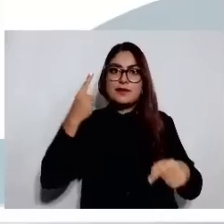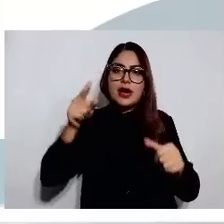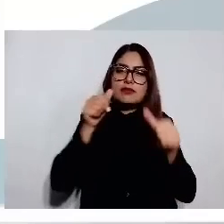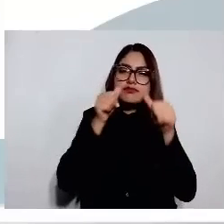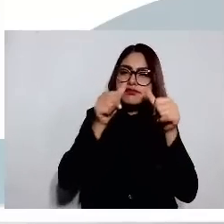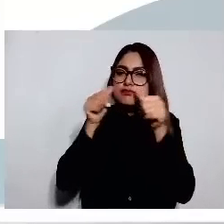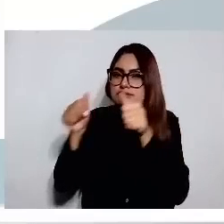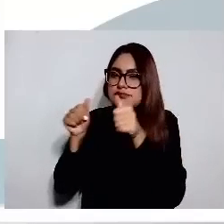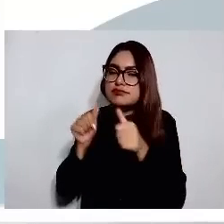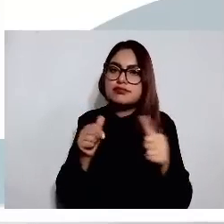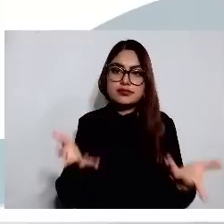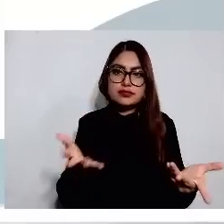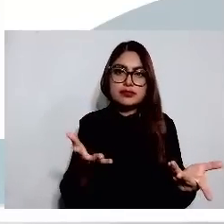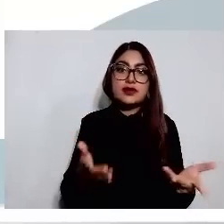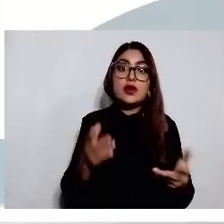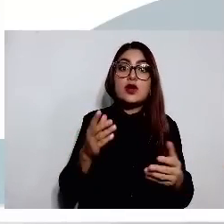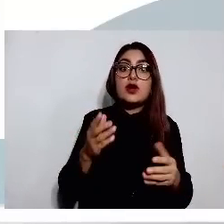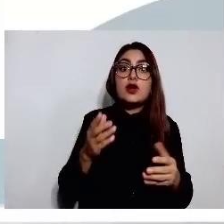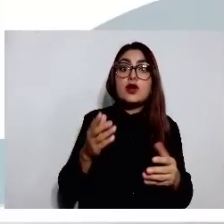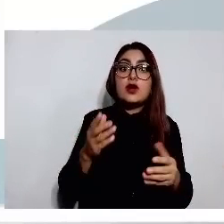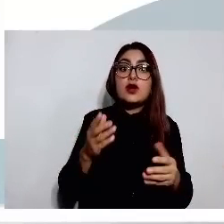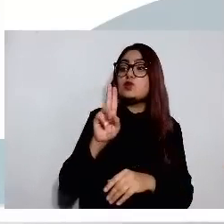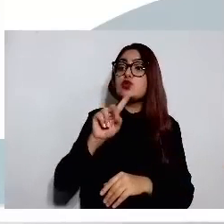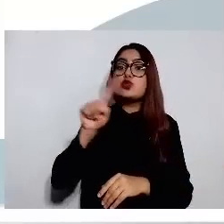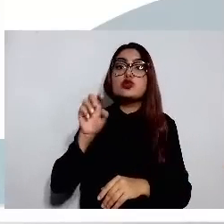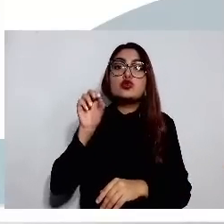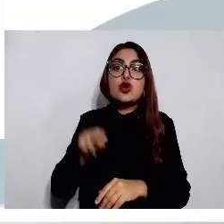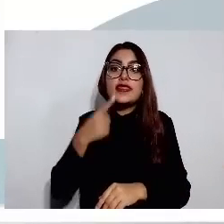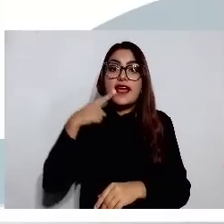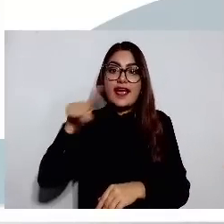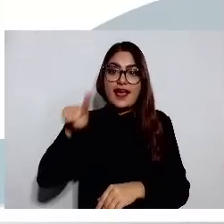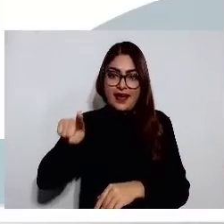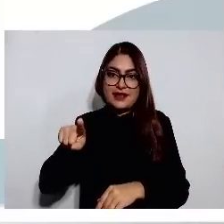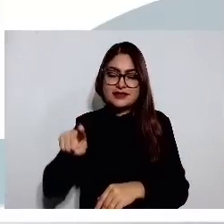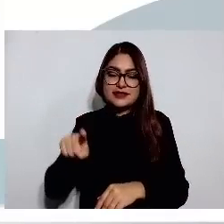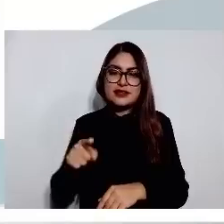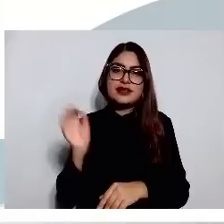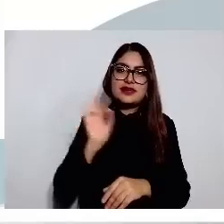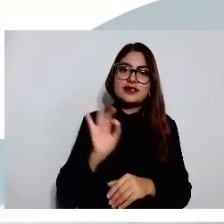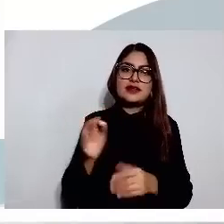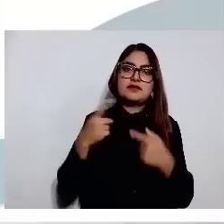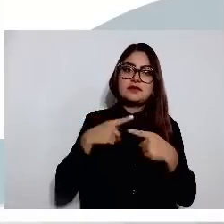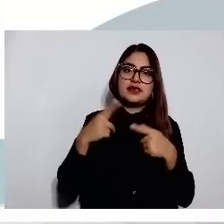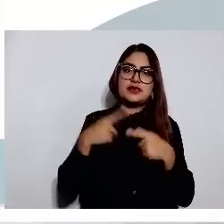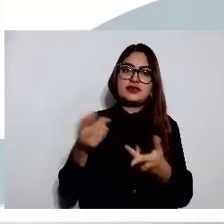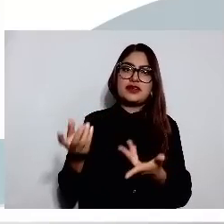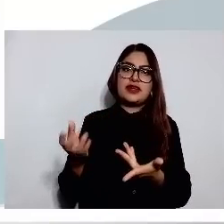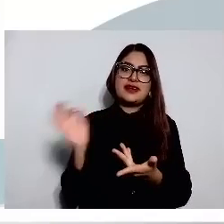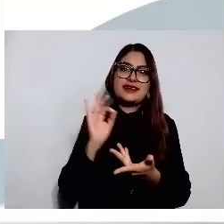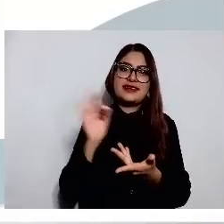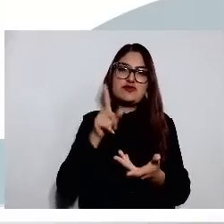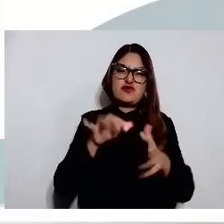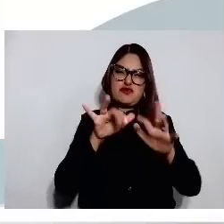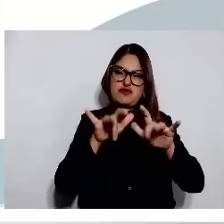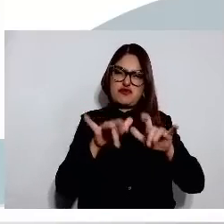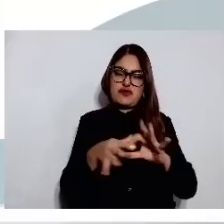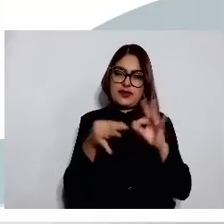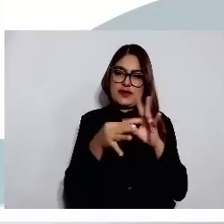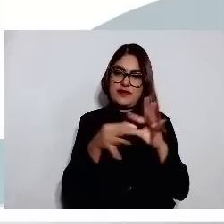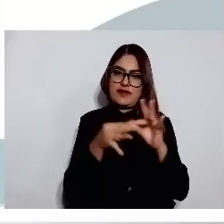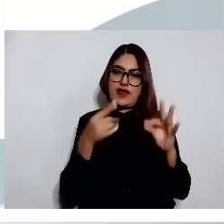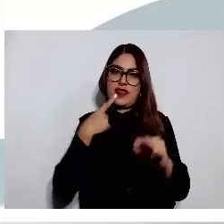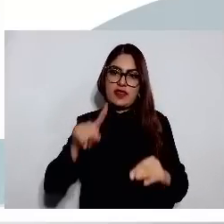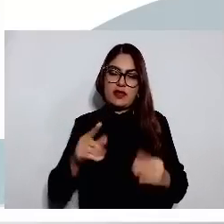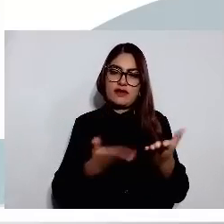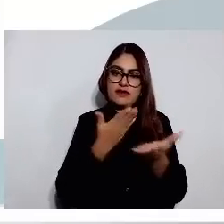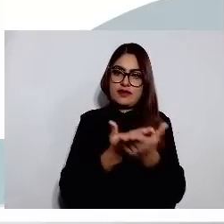puede ser activo o pasivo. Pasivo si únicamente metes allá tu queja y nunca sabes qué es lo que sucede, que es normalmente como operan los buzones